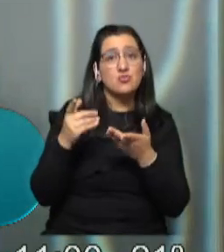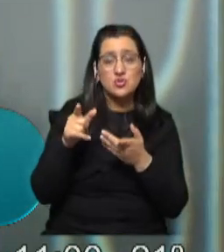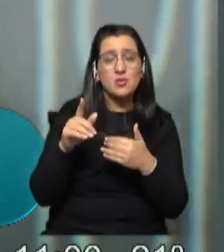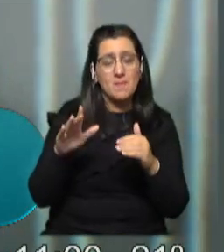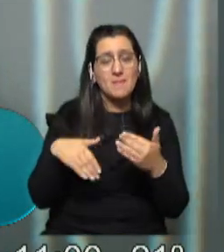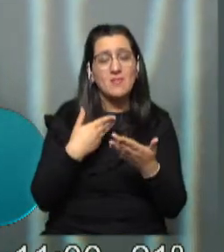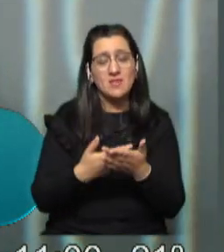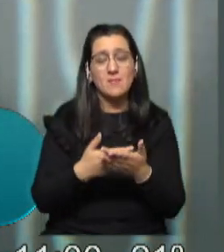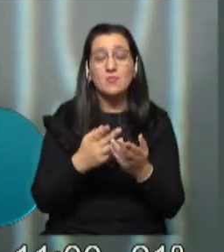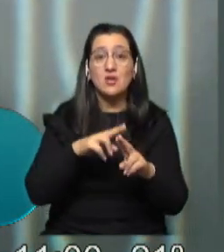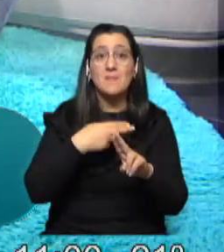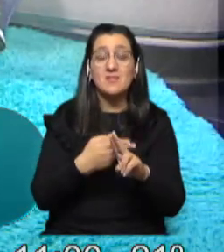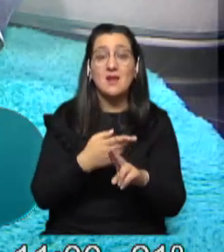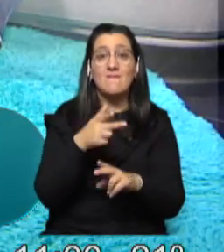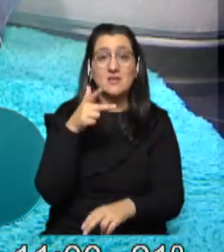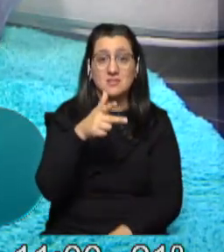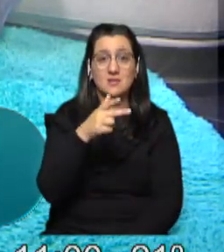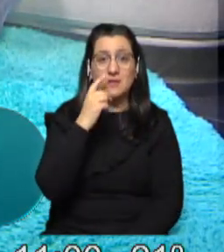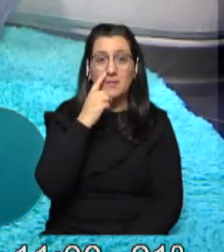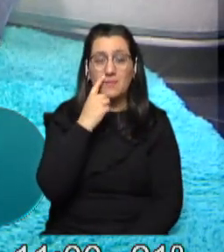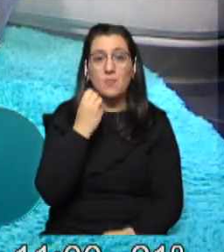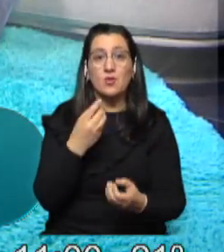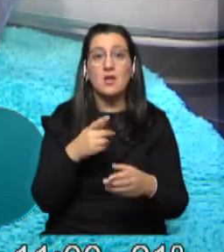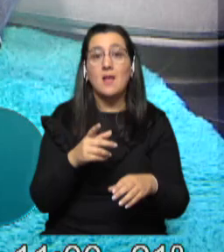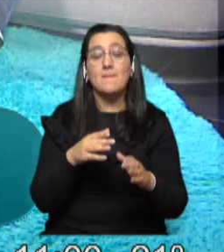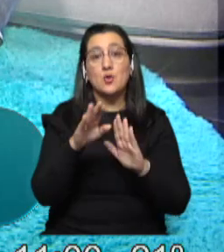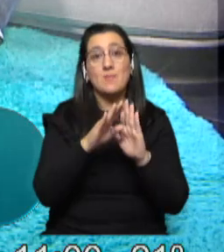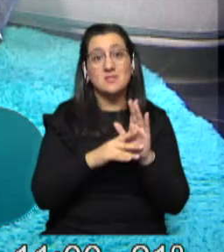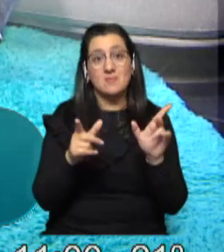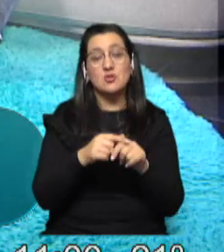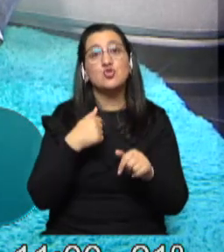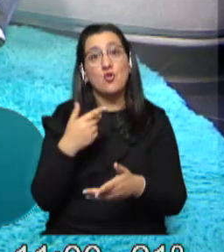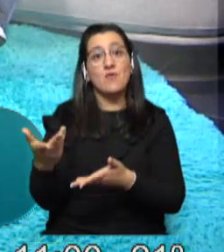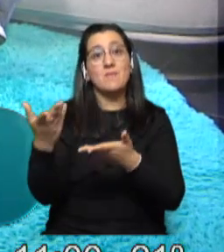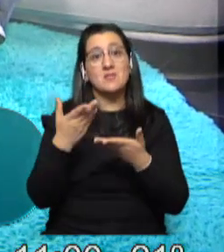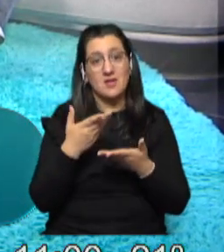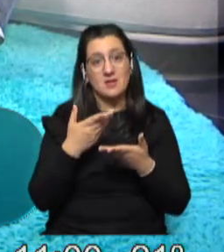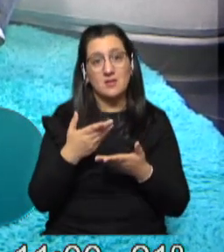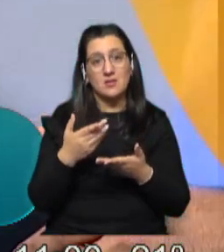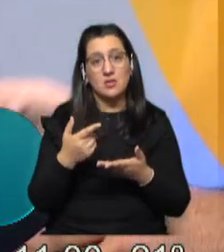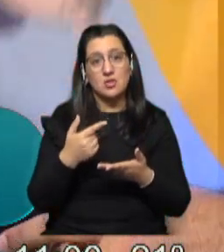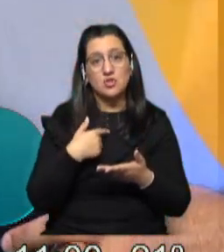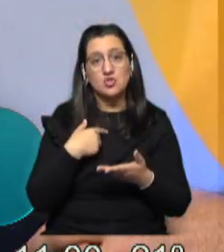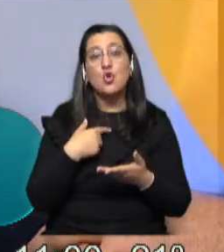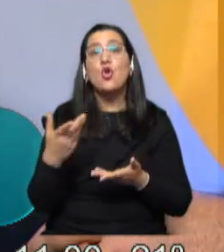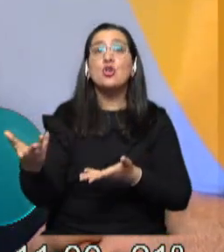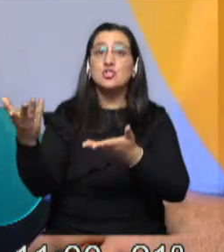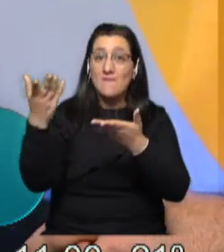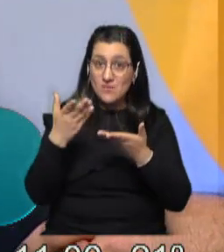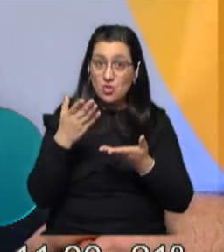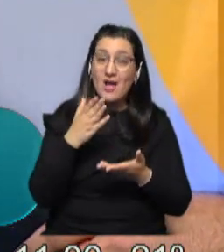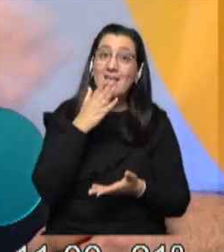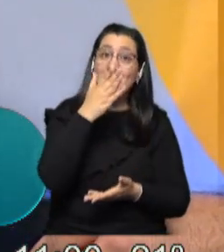grupos. Vamos a repetir las fechas, así los podemos escuchar. Sí, porque queremos... si no se nos va el programa. Yo los voy a invitar, porque me dijeron los llevar. Yo no llevo a nadie, yo los invito a que